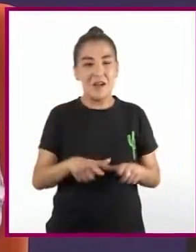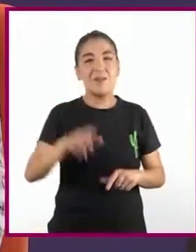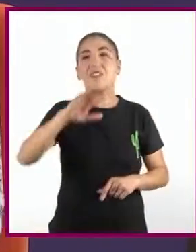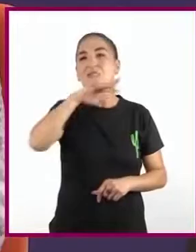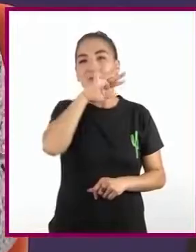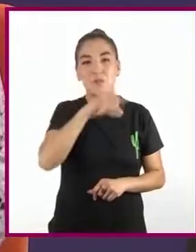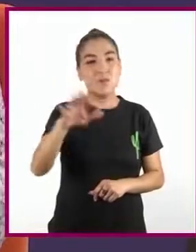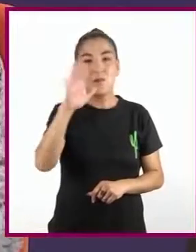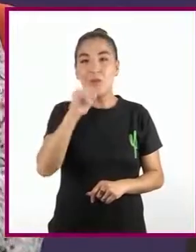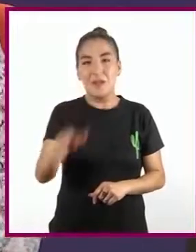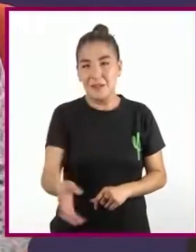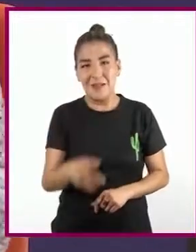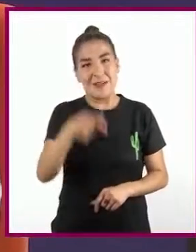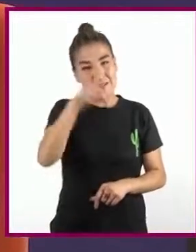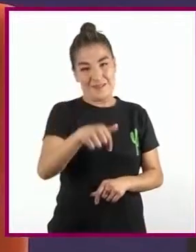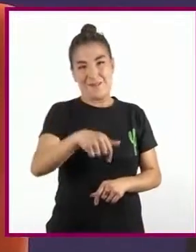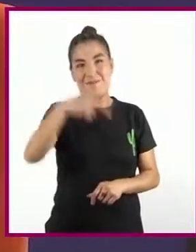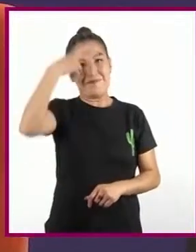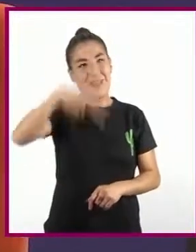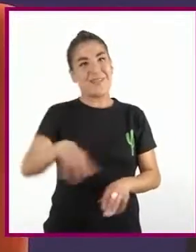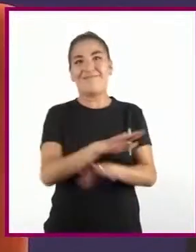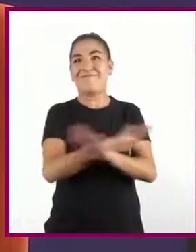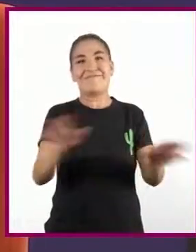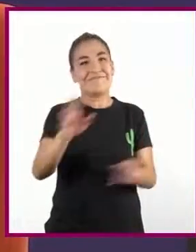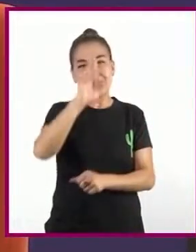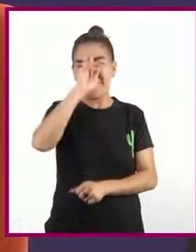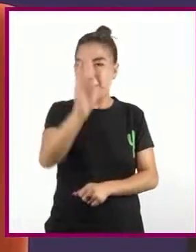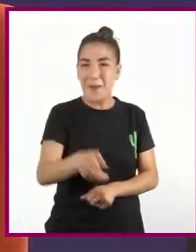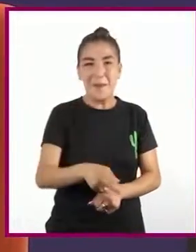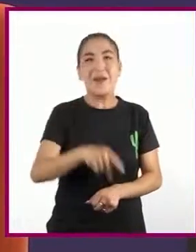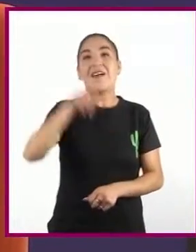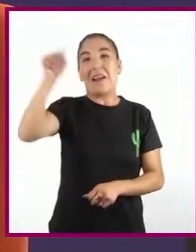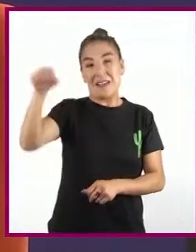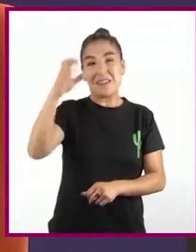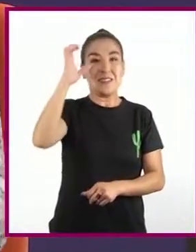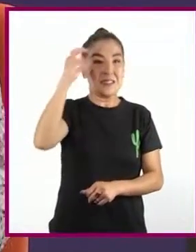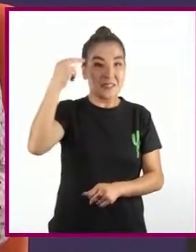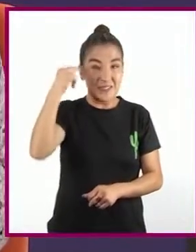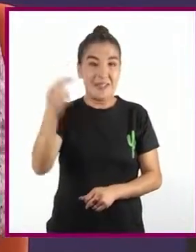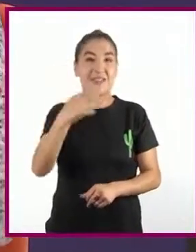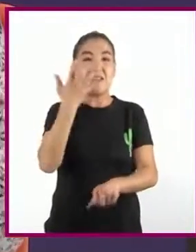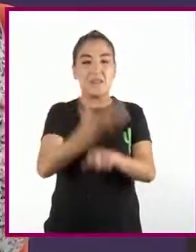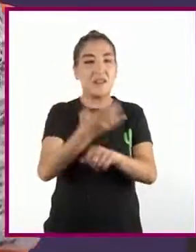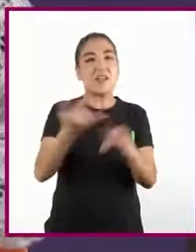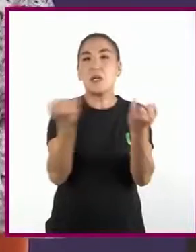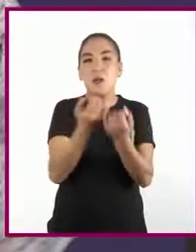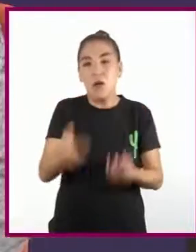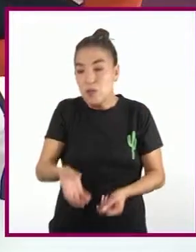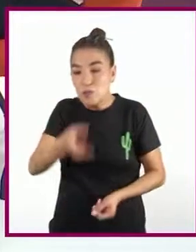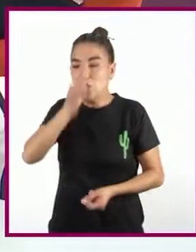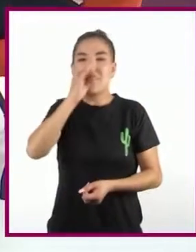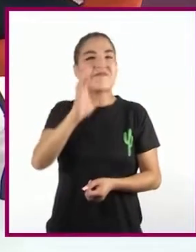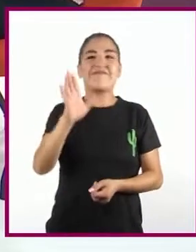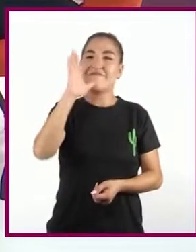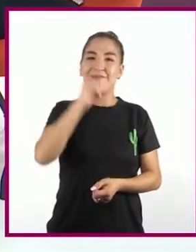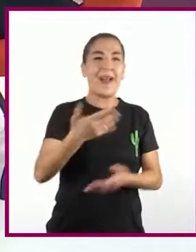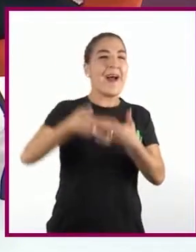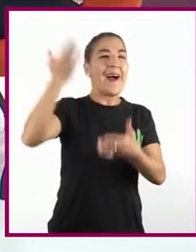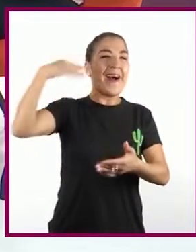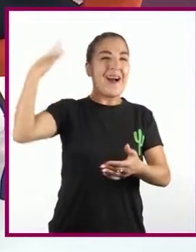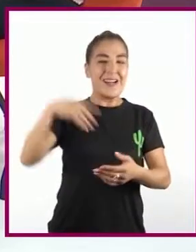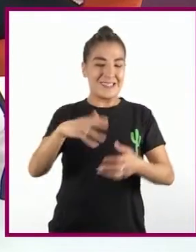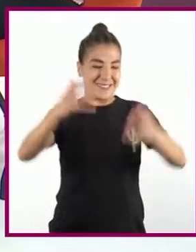de un río, de un lago, bueno, aquí en México, qué decirlo, ¿verdad? Generalmente, pues ya no son las fuentes que solían ser, antes nos